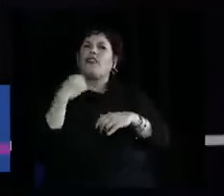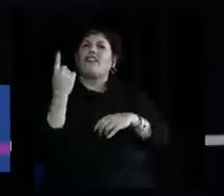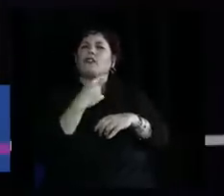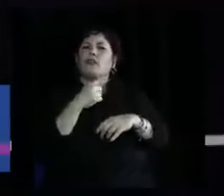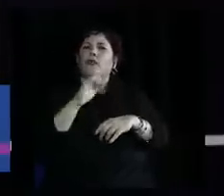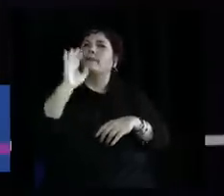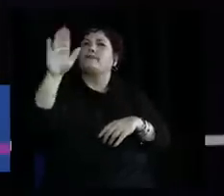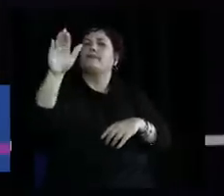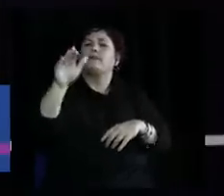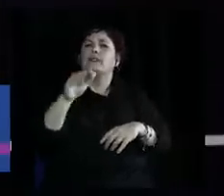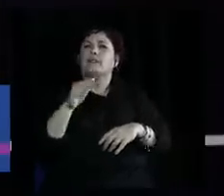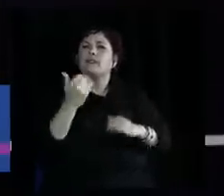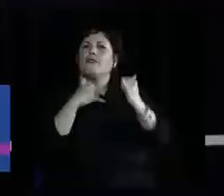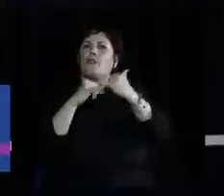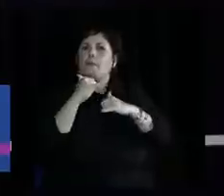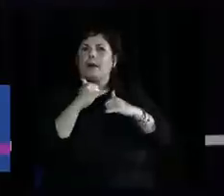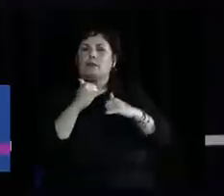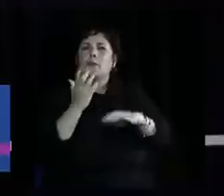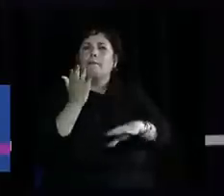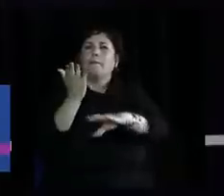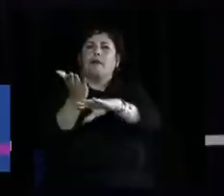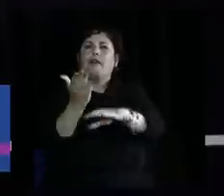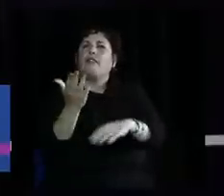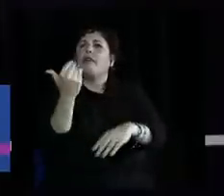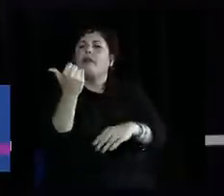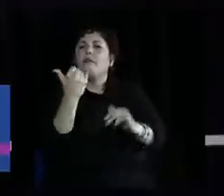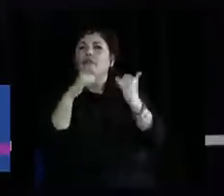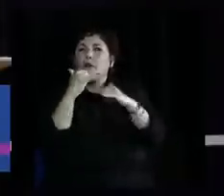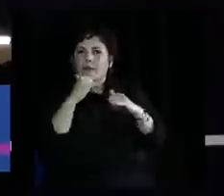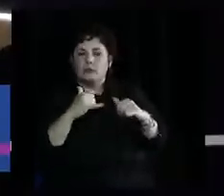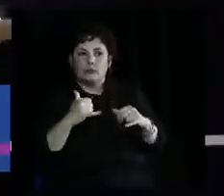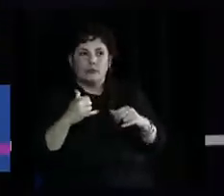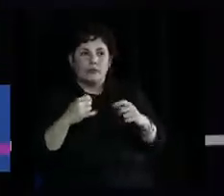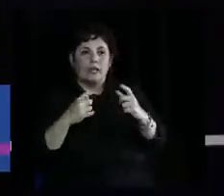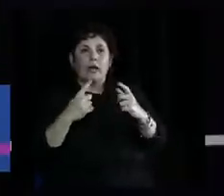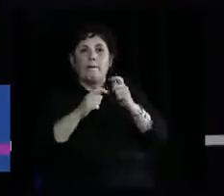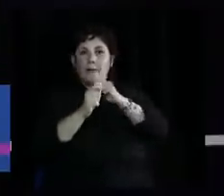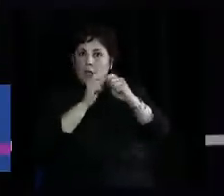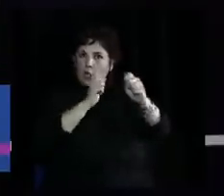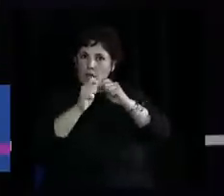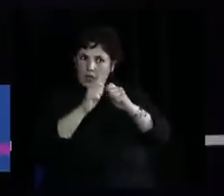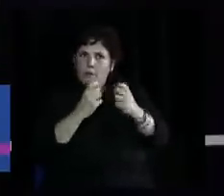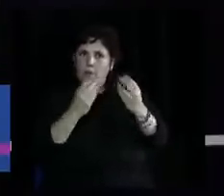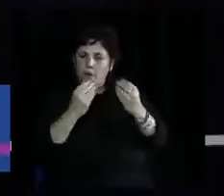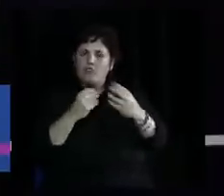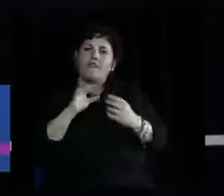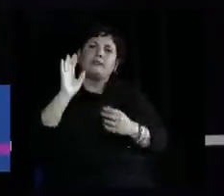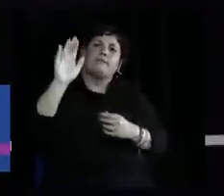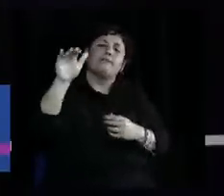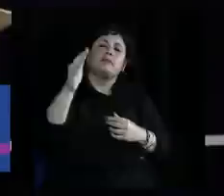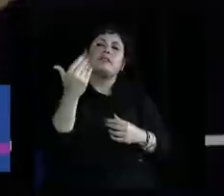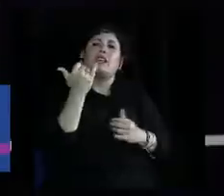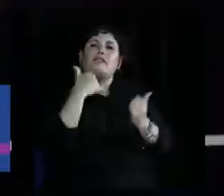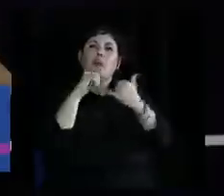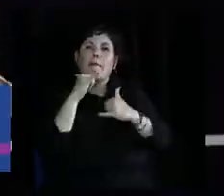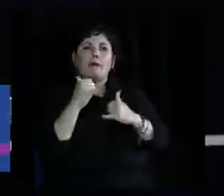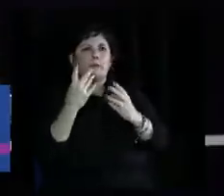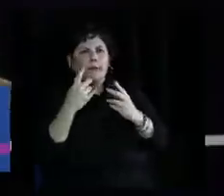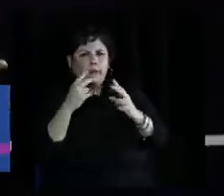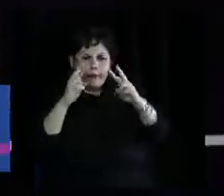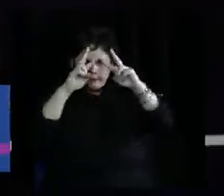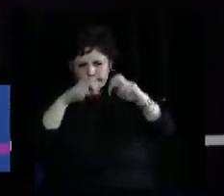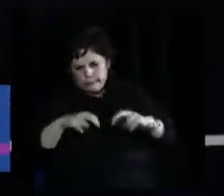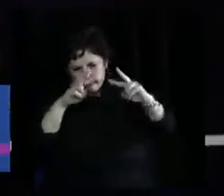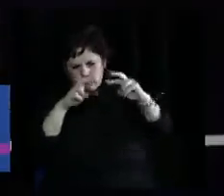de todas las personas, a través de un pedido de acceso. Obviamente el periodismo utiliza mucho esa herramienta porque hay muchos datos que no aparecen, aunque